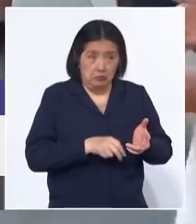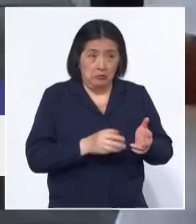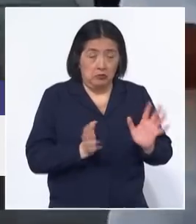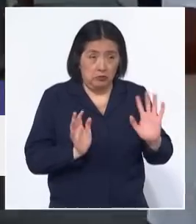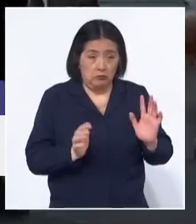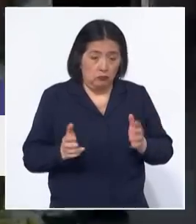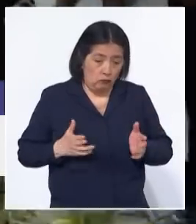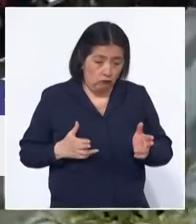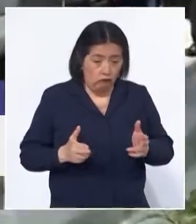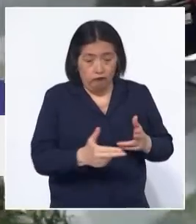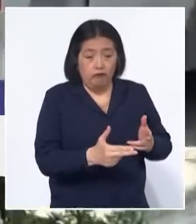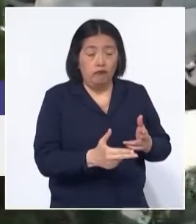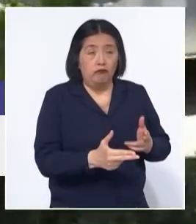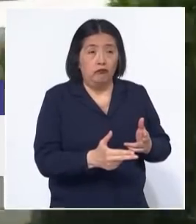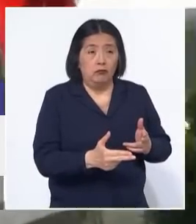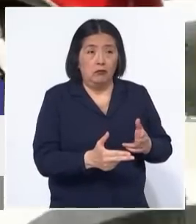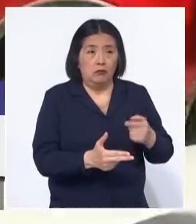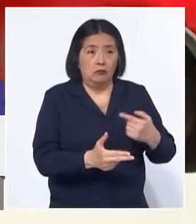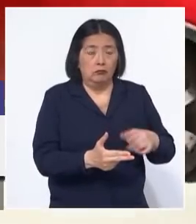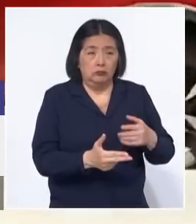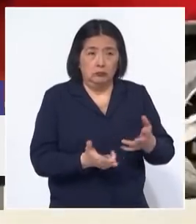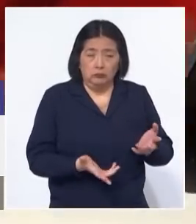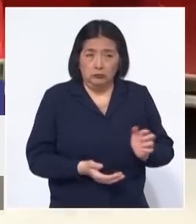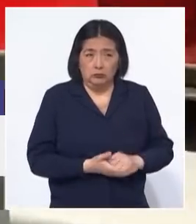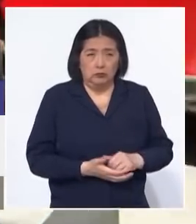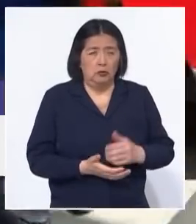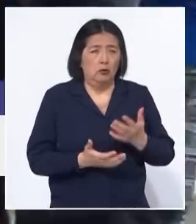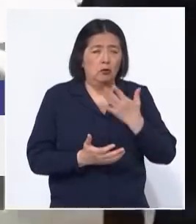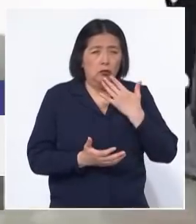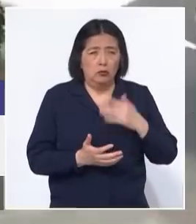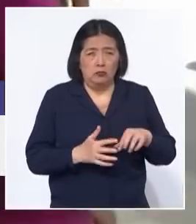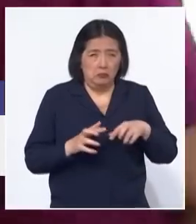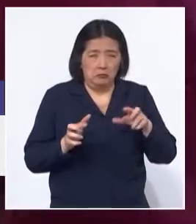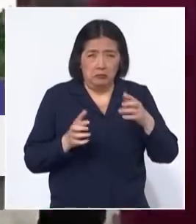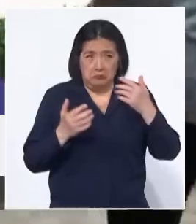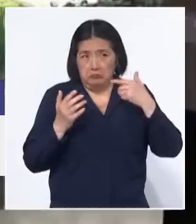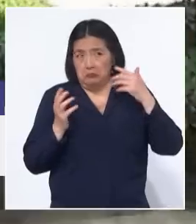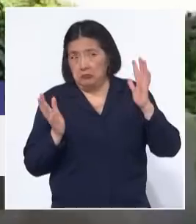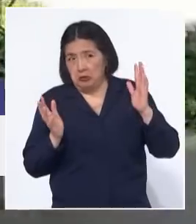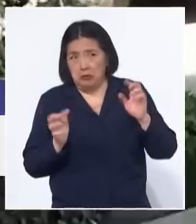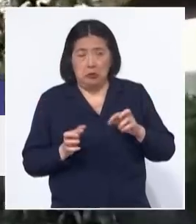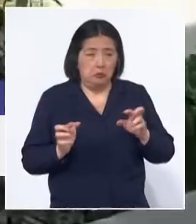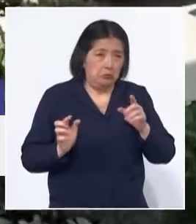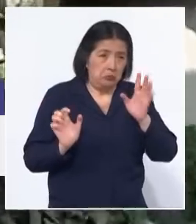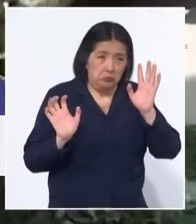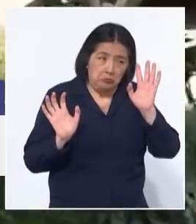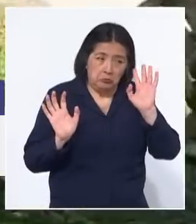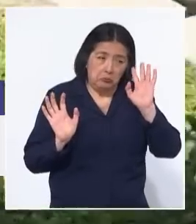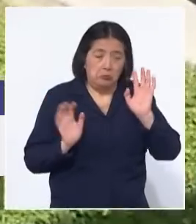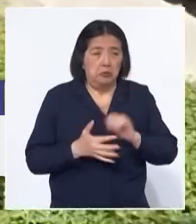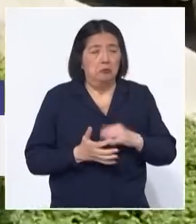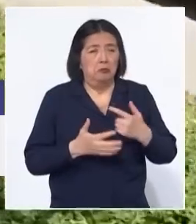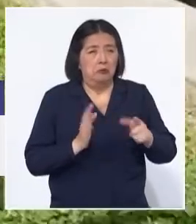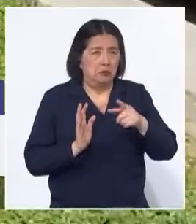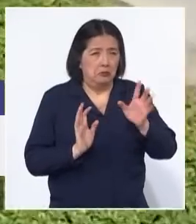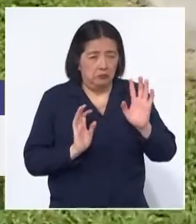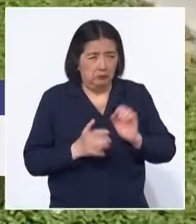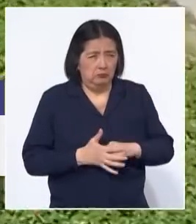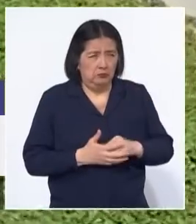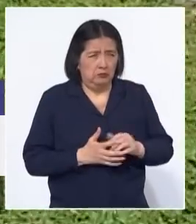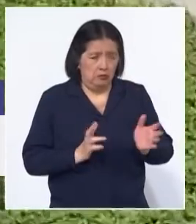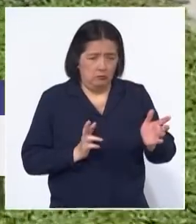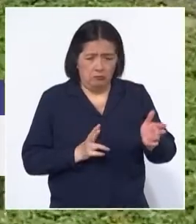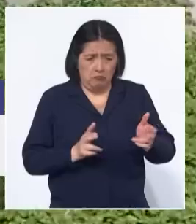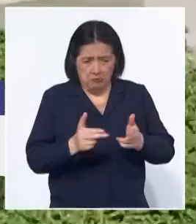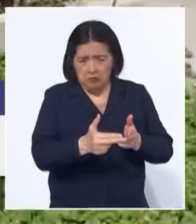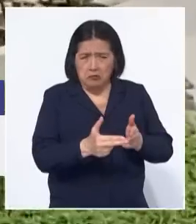fue interceptado por una minivan en color plateado, no sabríamos decirle si dorado o plateado, en un tono metalizado que de pronto